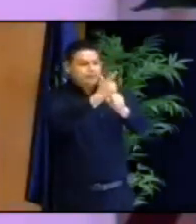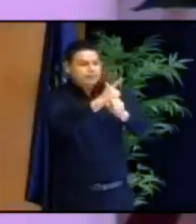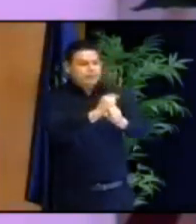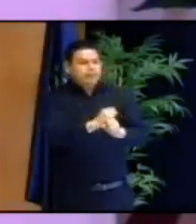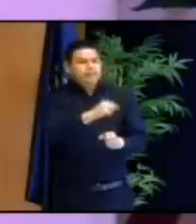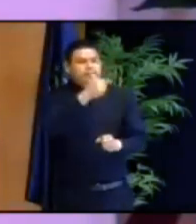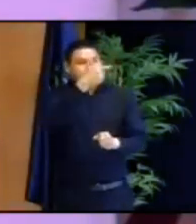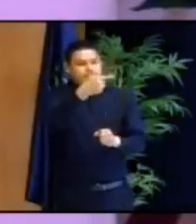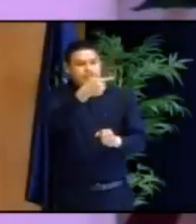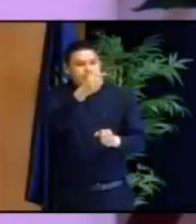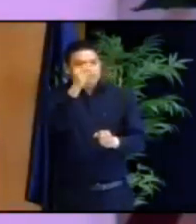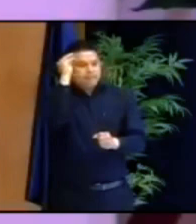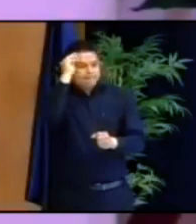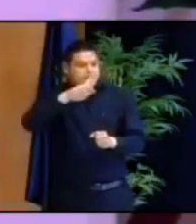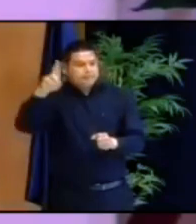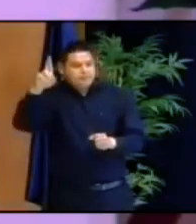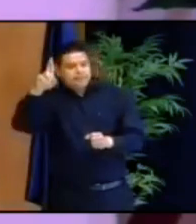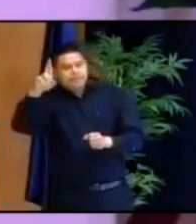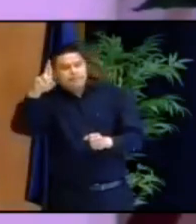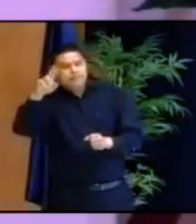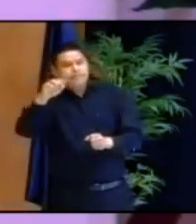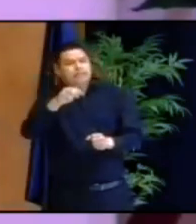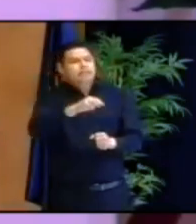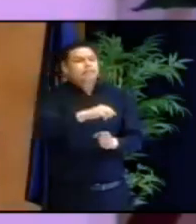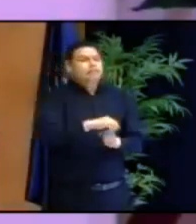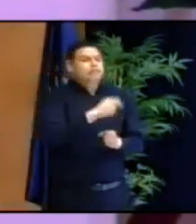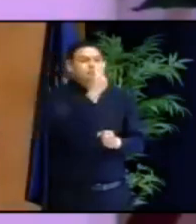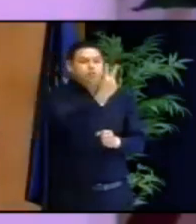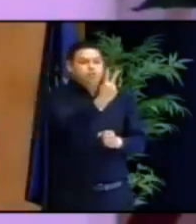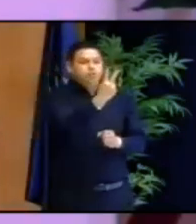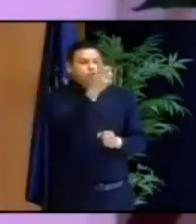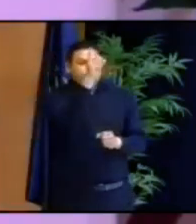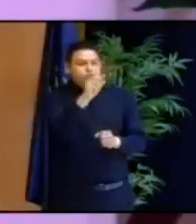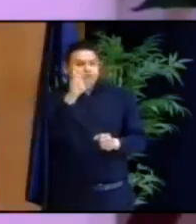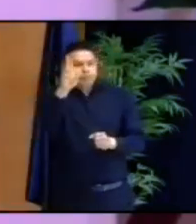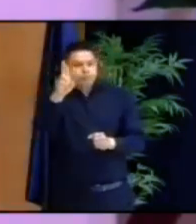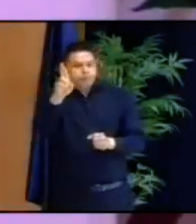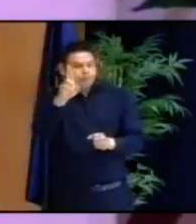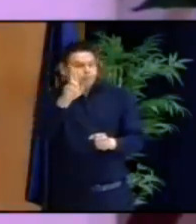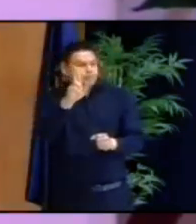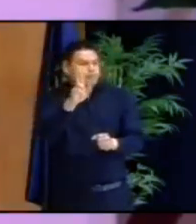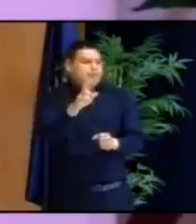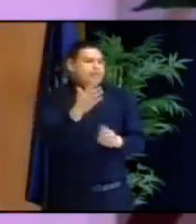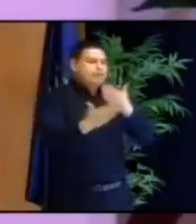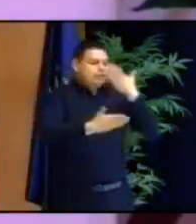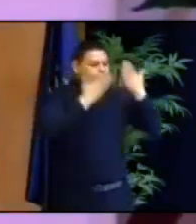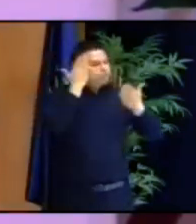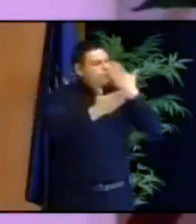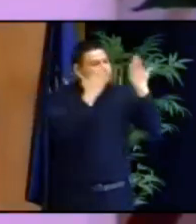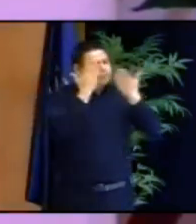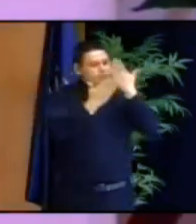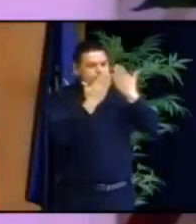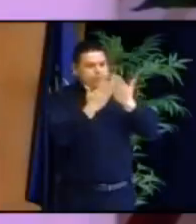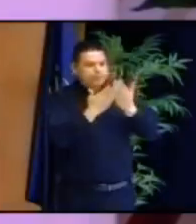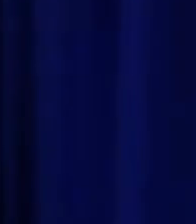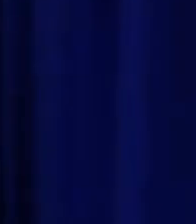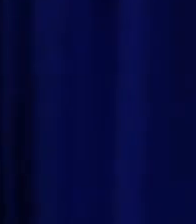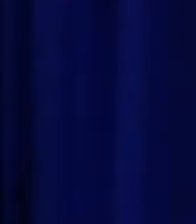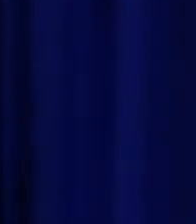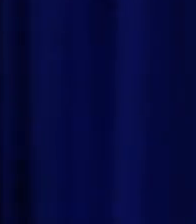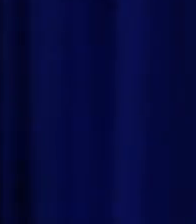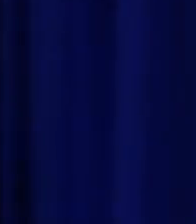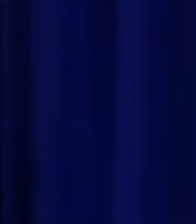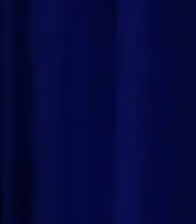7 especialidades, 7 maestrías y 2 doctorados. Y estudian en la Universidad Rosario